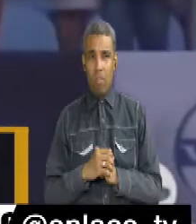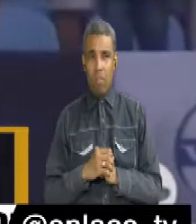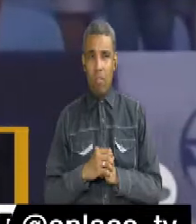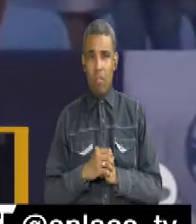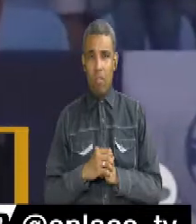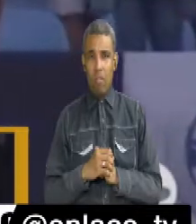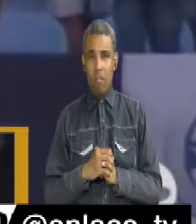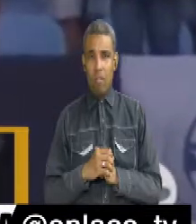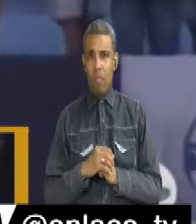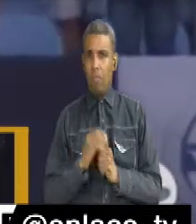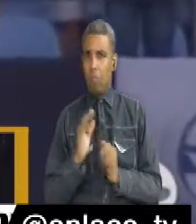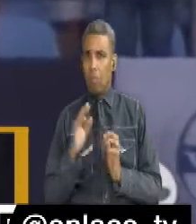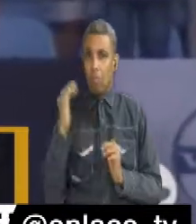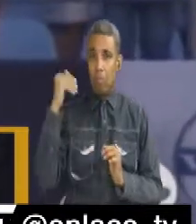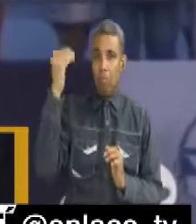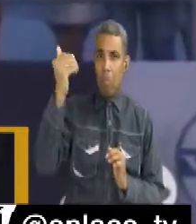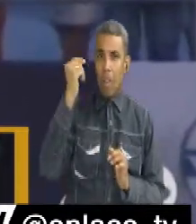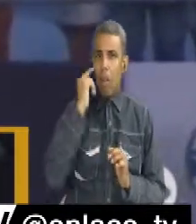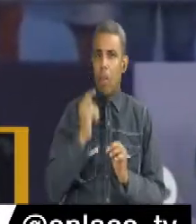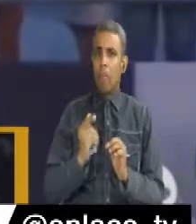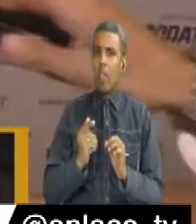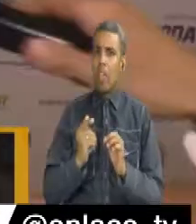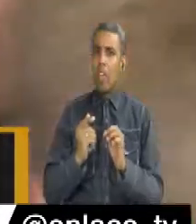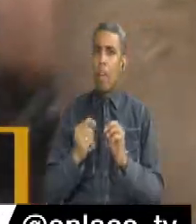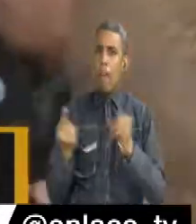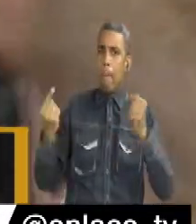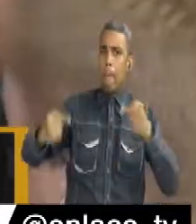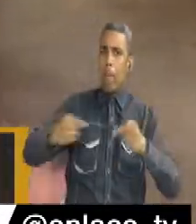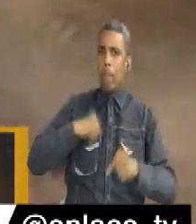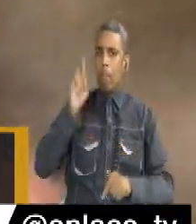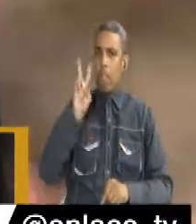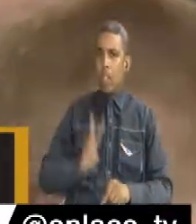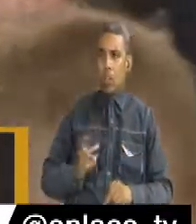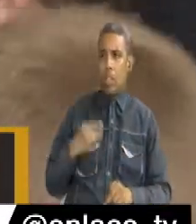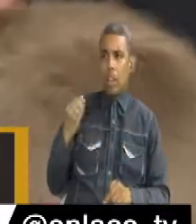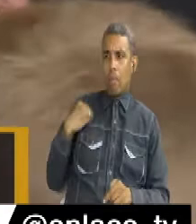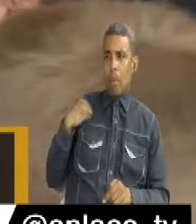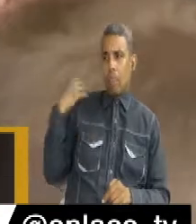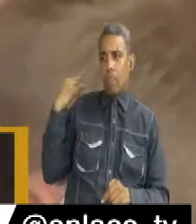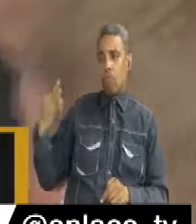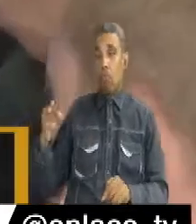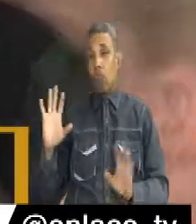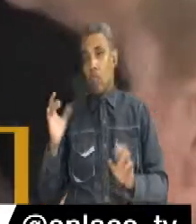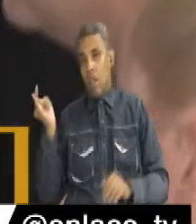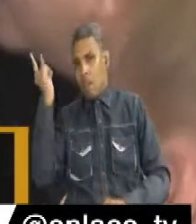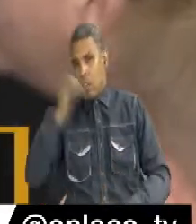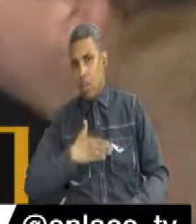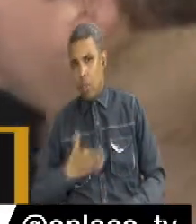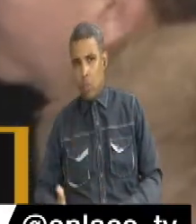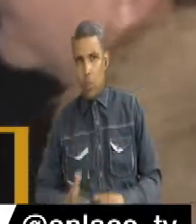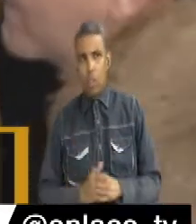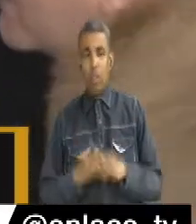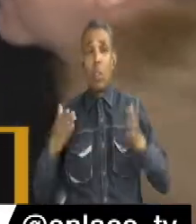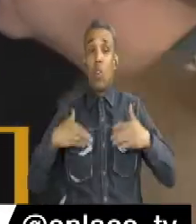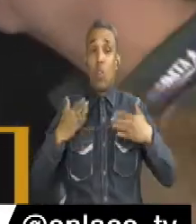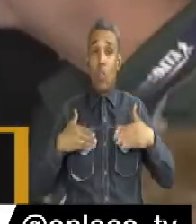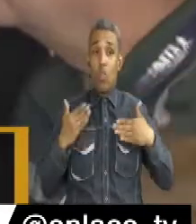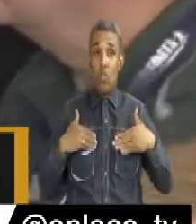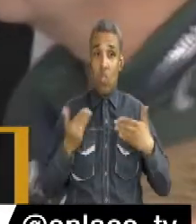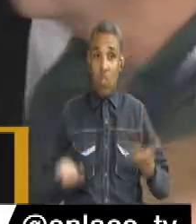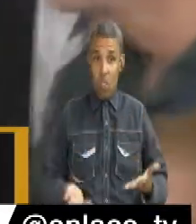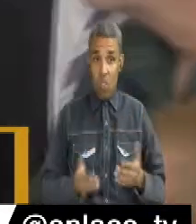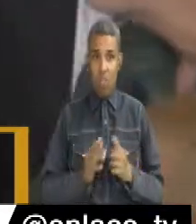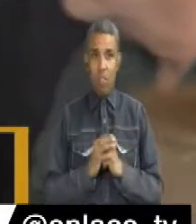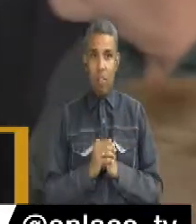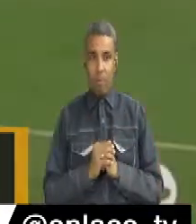eliminatorias? Sí, vamos a ver qué sucede y motivado por eso, por lo que sucede. Estamos contentos, sobre todo por el trabajo, por todo lo que se